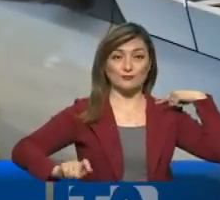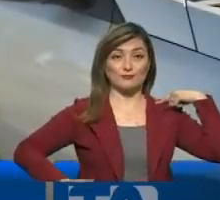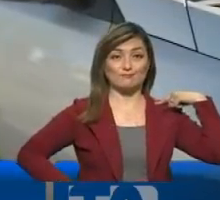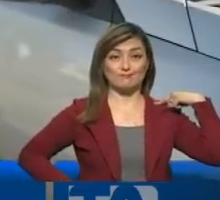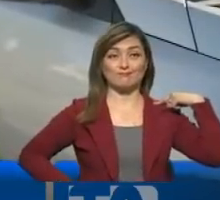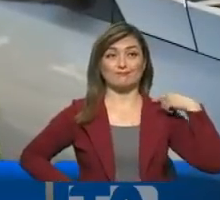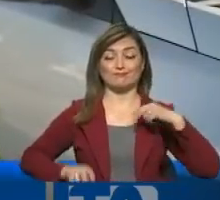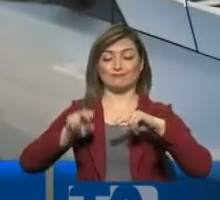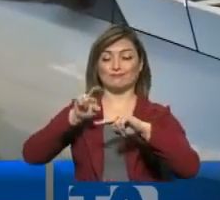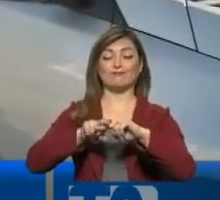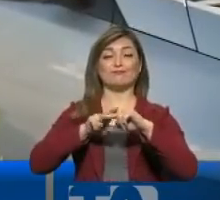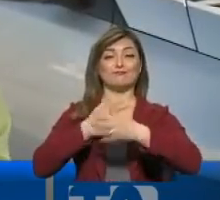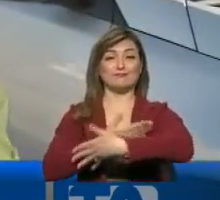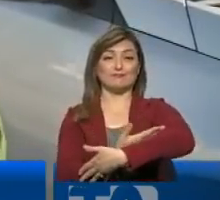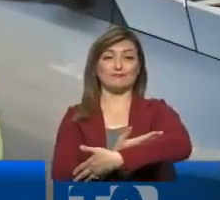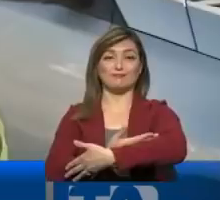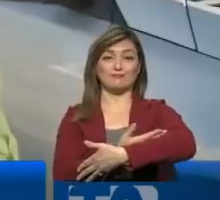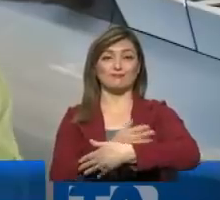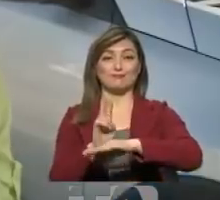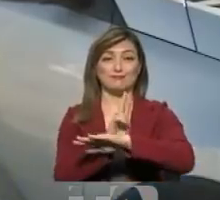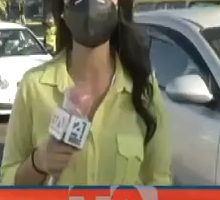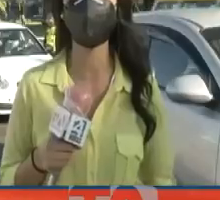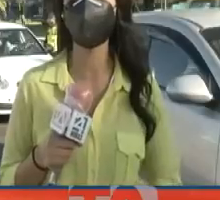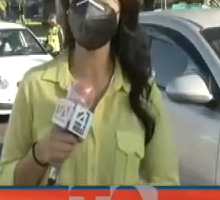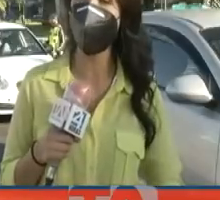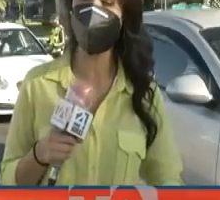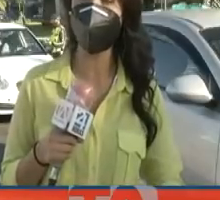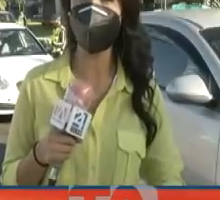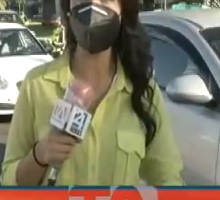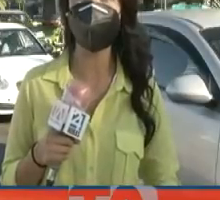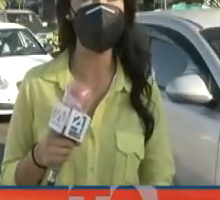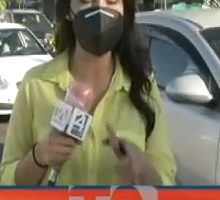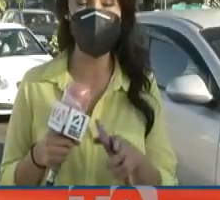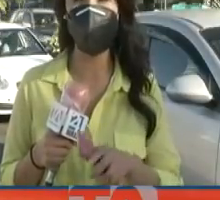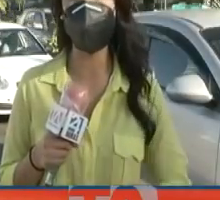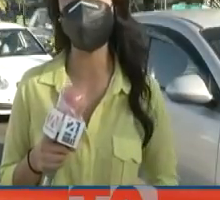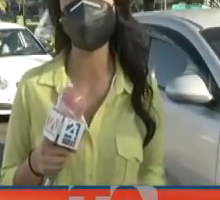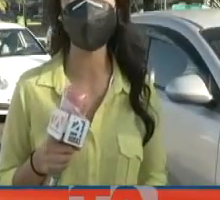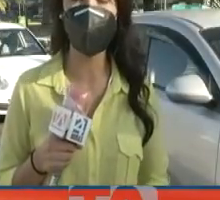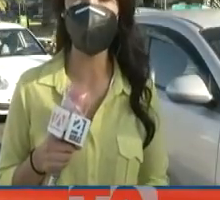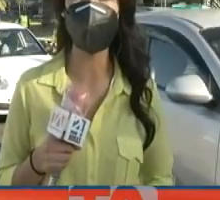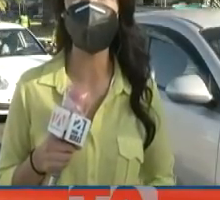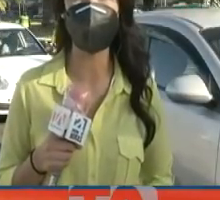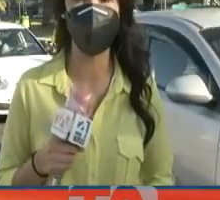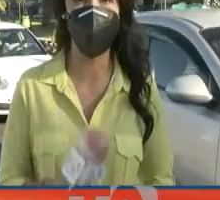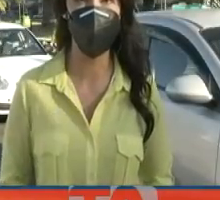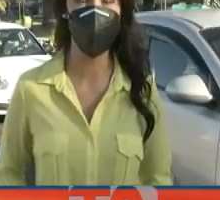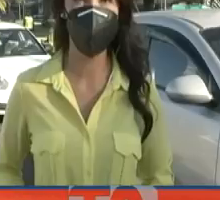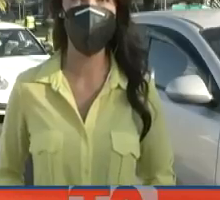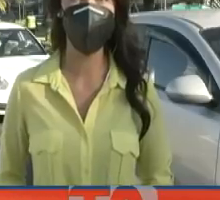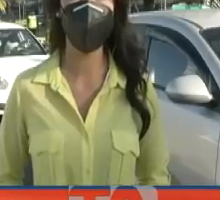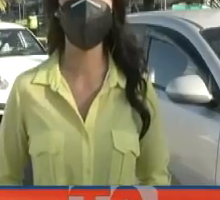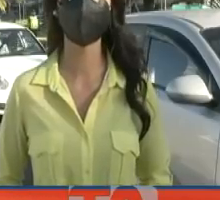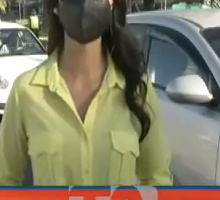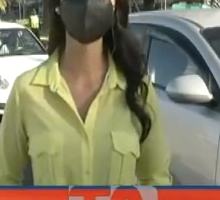de la silla de vehículos para niños. Así que en unos minutos les estaré contando todos los detalles, a estar muy pendientes. Muy buenos días. Buenos